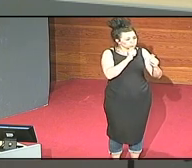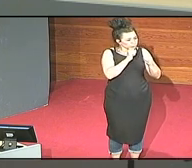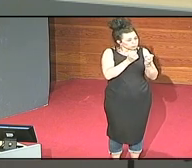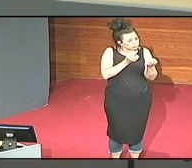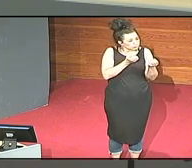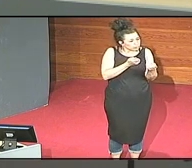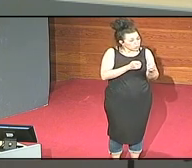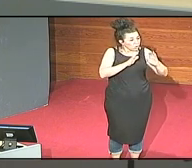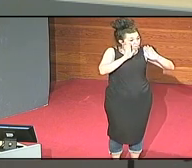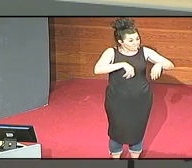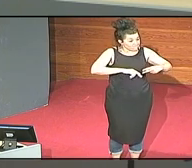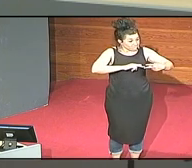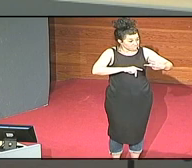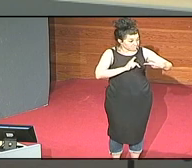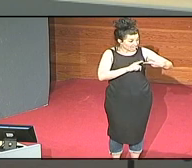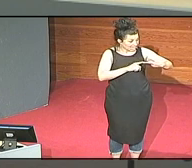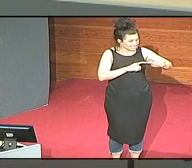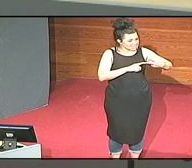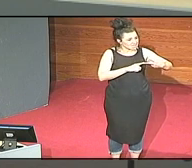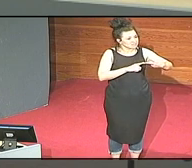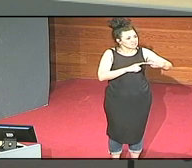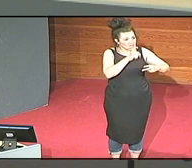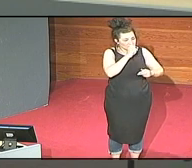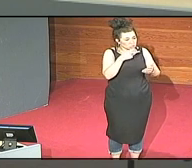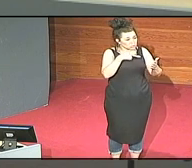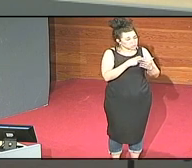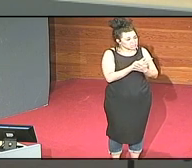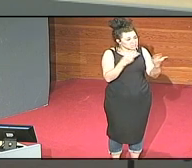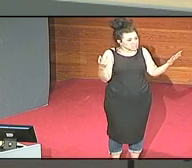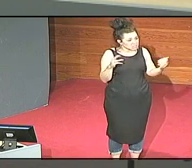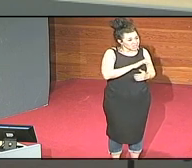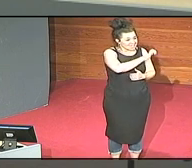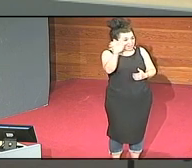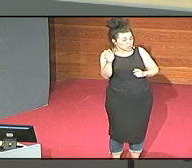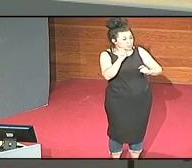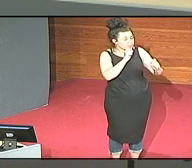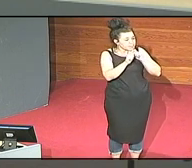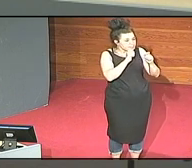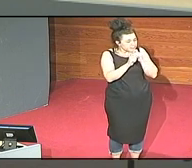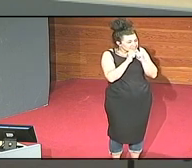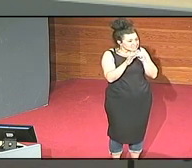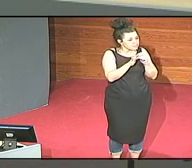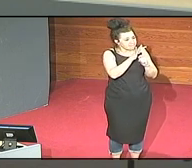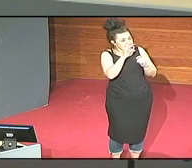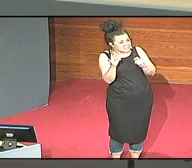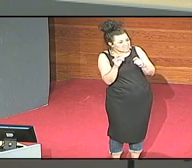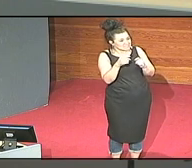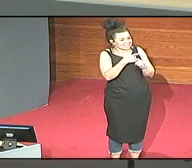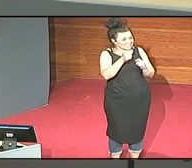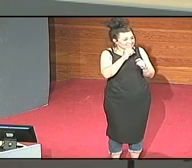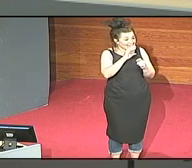finalista y sans en eta vivía mayor sean europea empresa disco eta cabriel garcía márquez sádico finalista erase